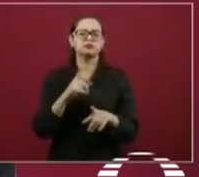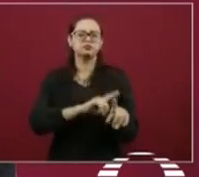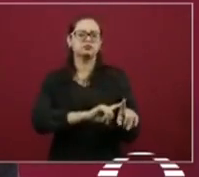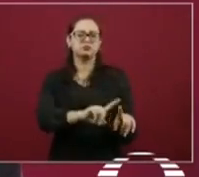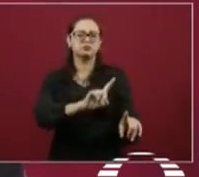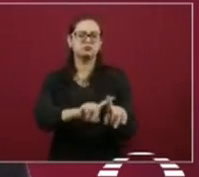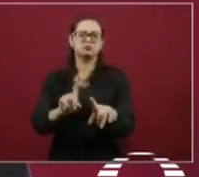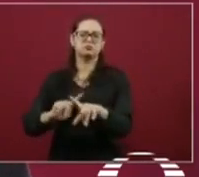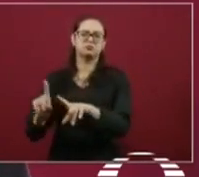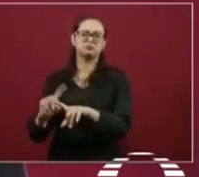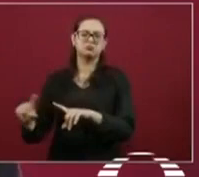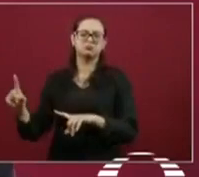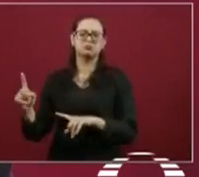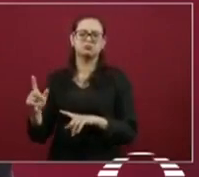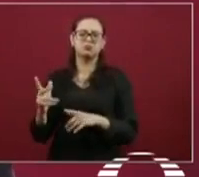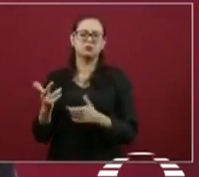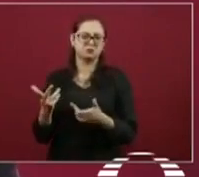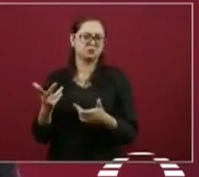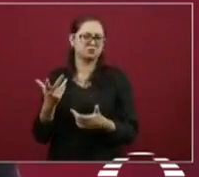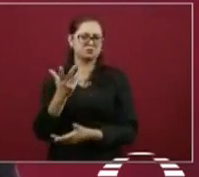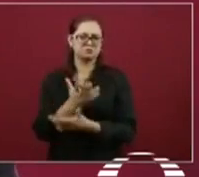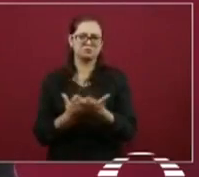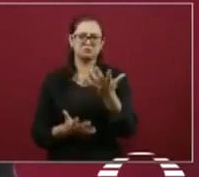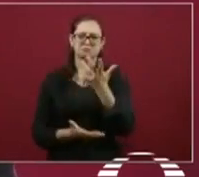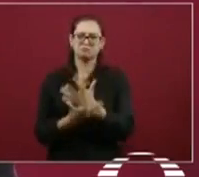lo que dijo el presidente de lópez obrador en su mañana era después